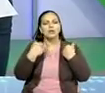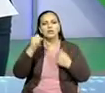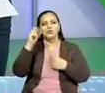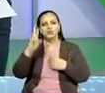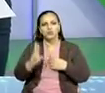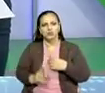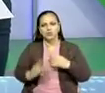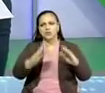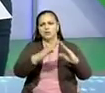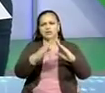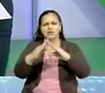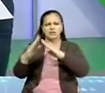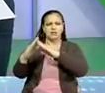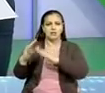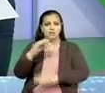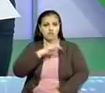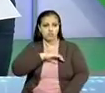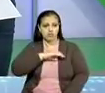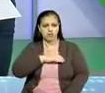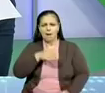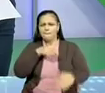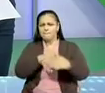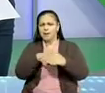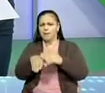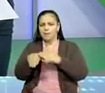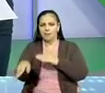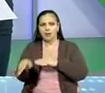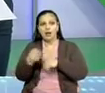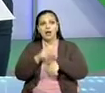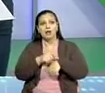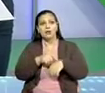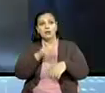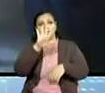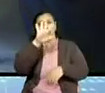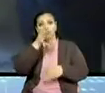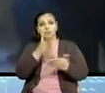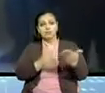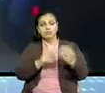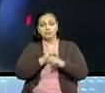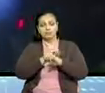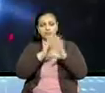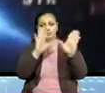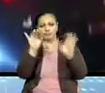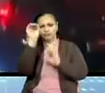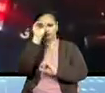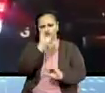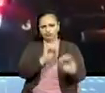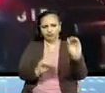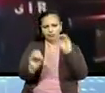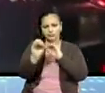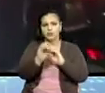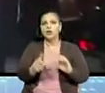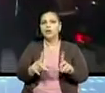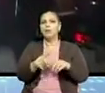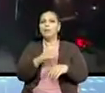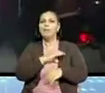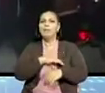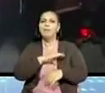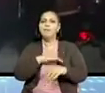a ver a continuación corresponden a las 5:30 de la madrugada. Observamos cómo un piquete